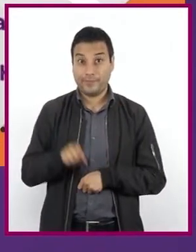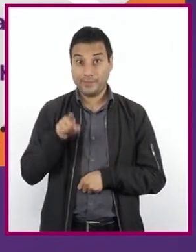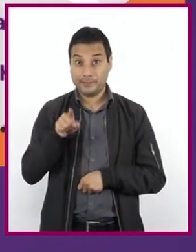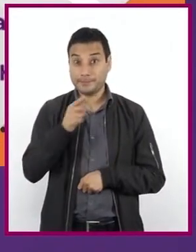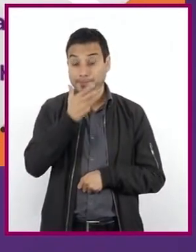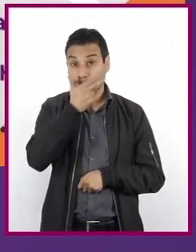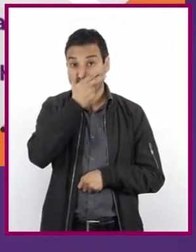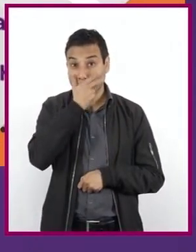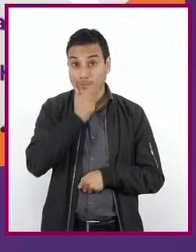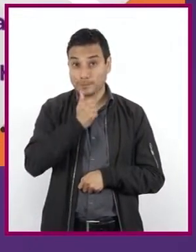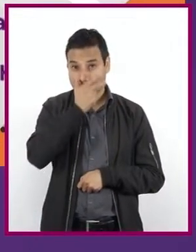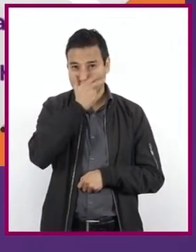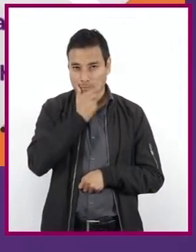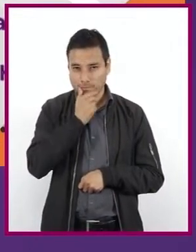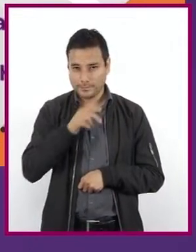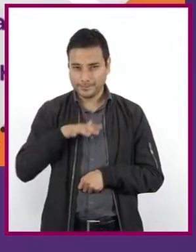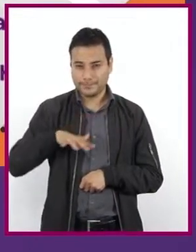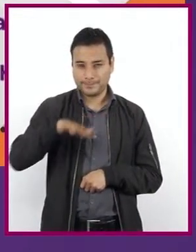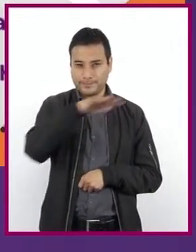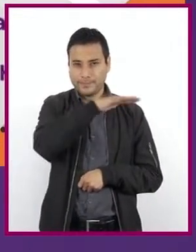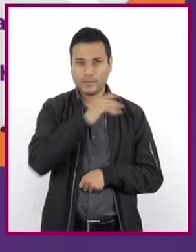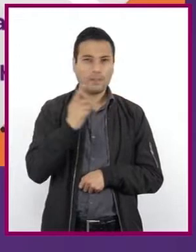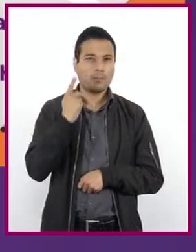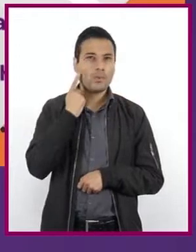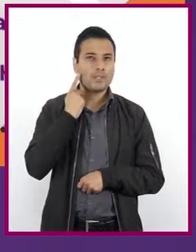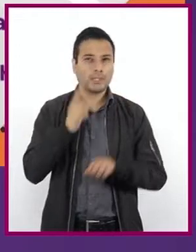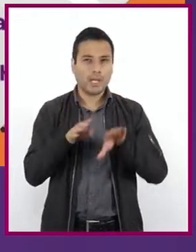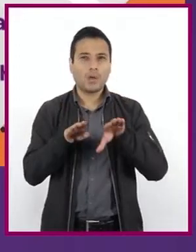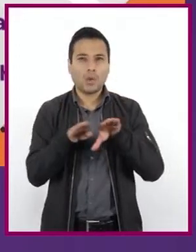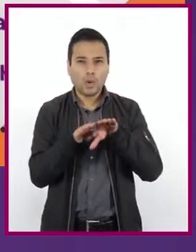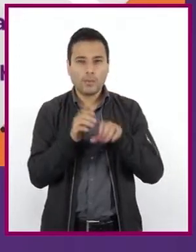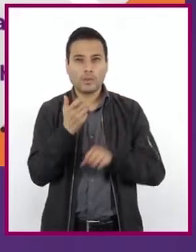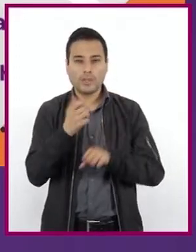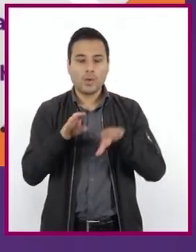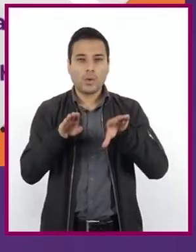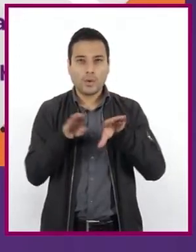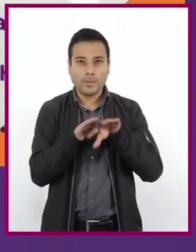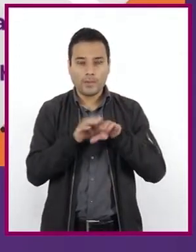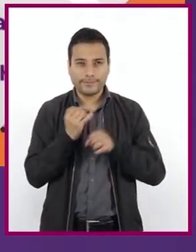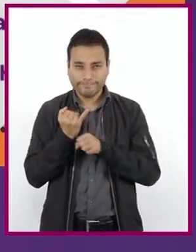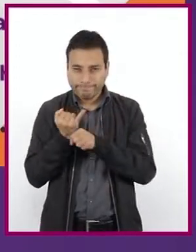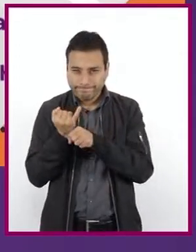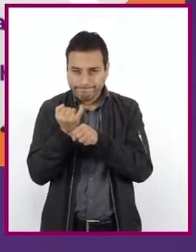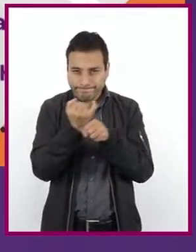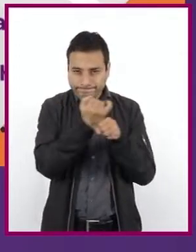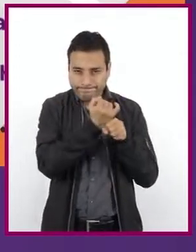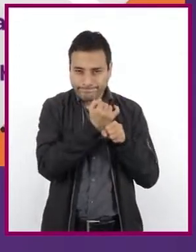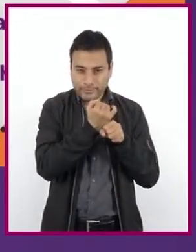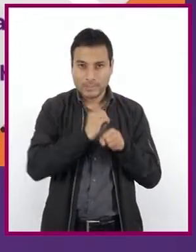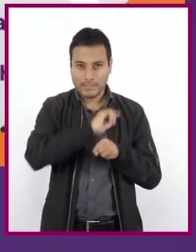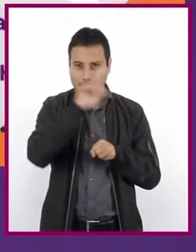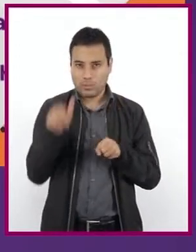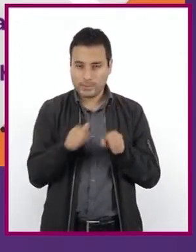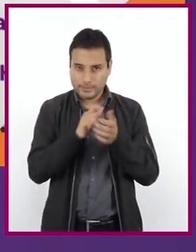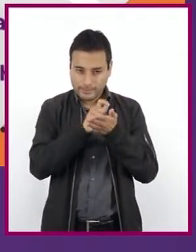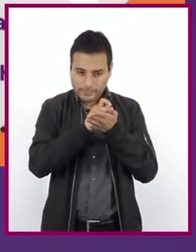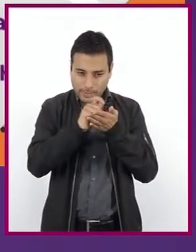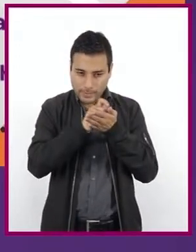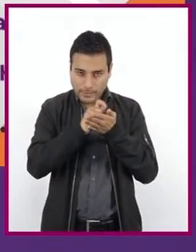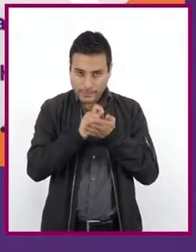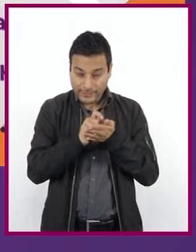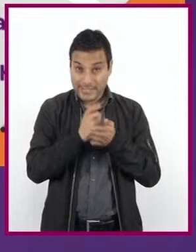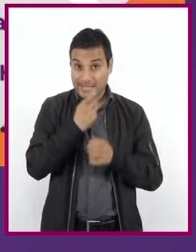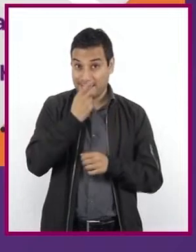un diagnóstico de la situación política y económica de la colonia y entregó un informe determinando